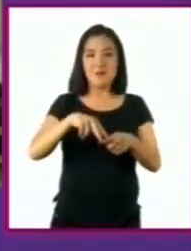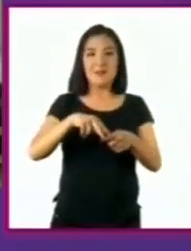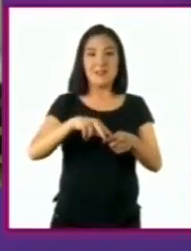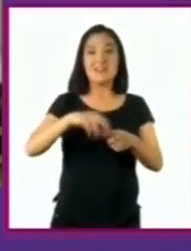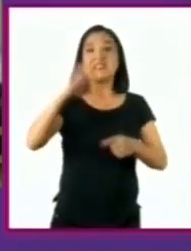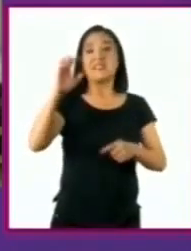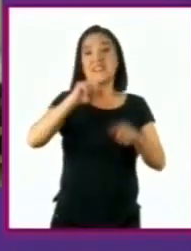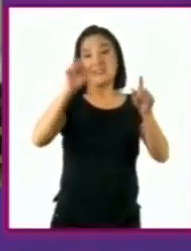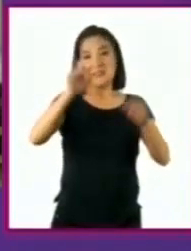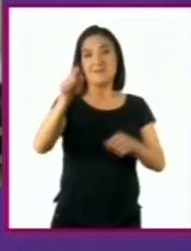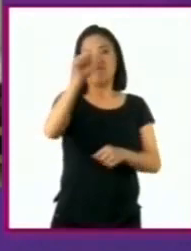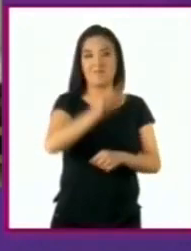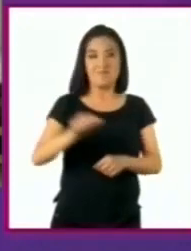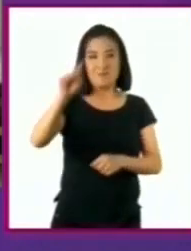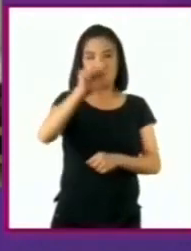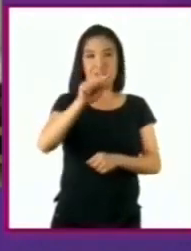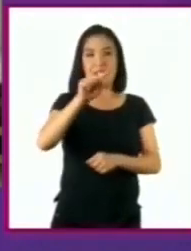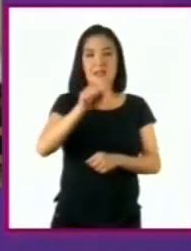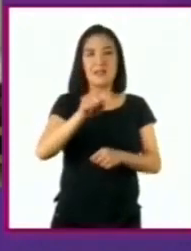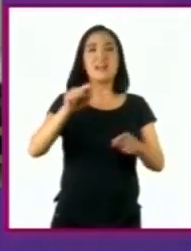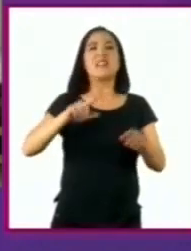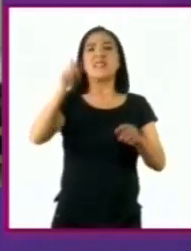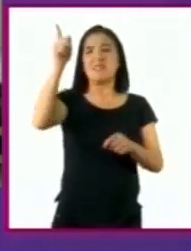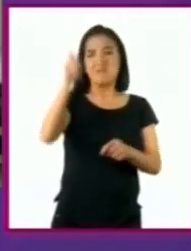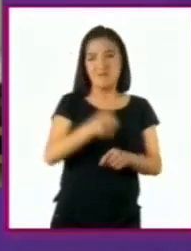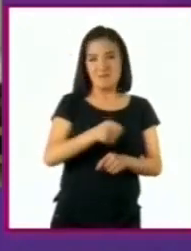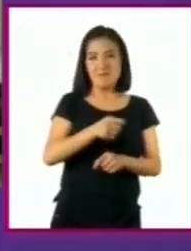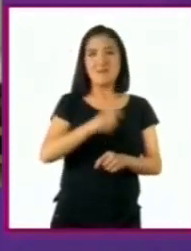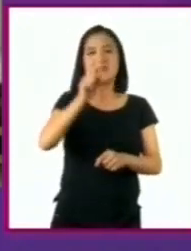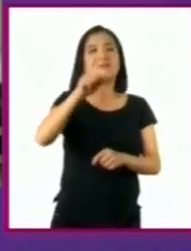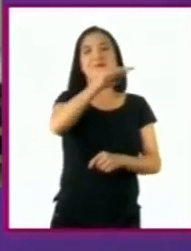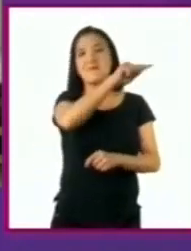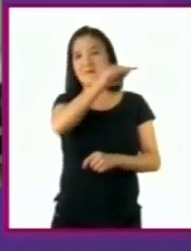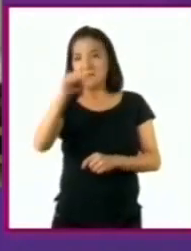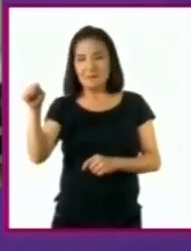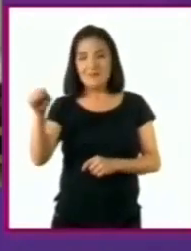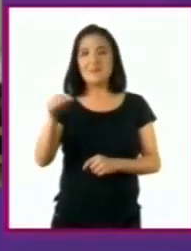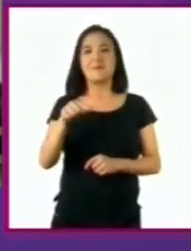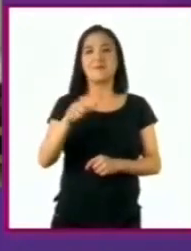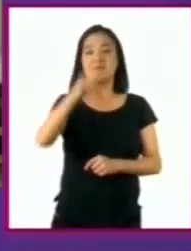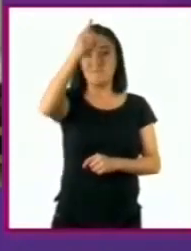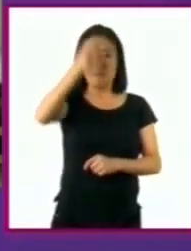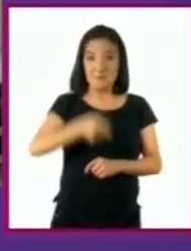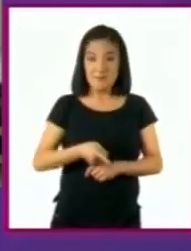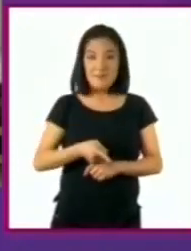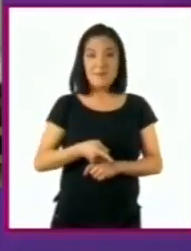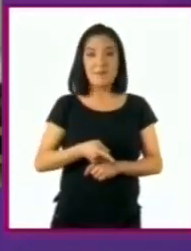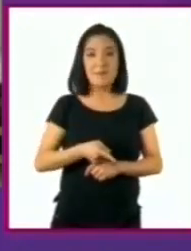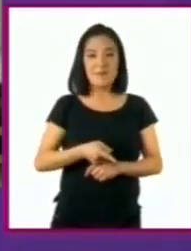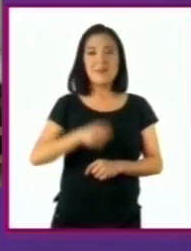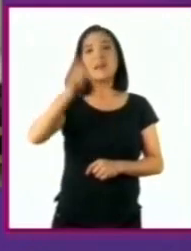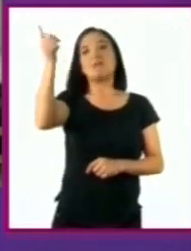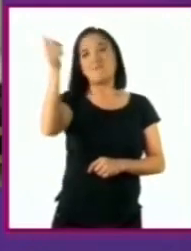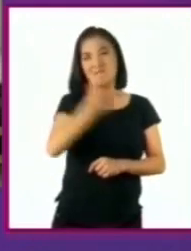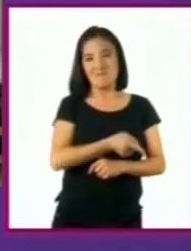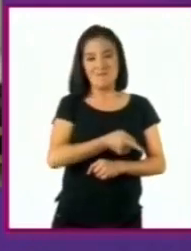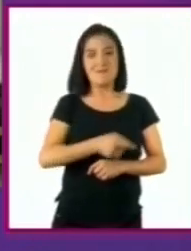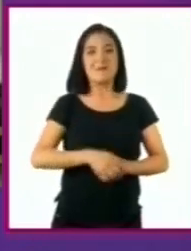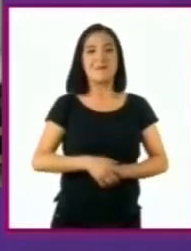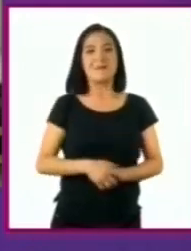círculos, líneas horizontales, verticales, paralelas o